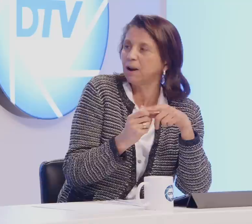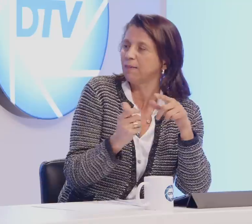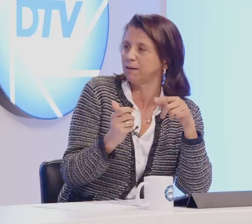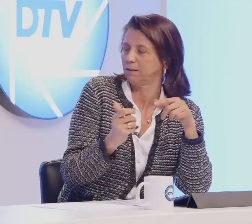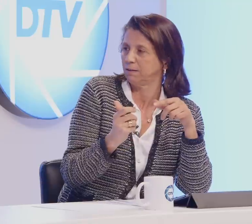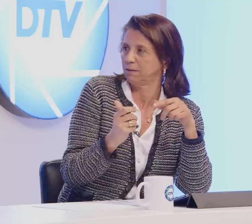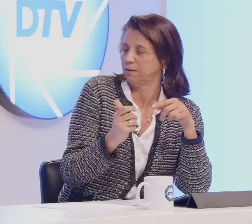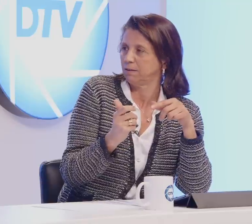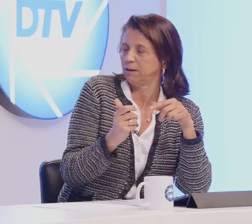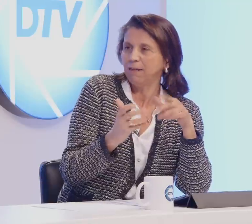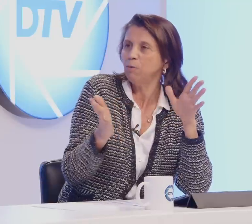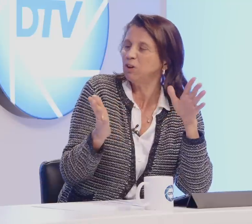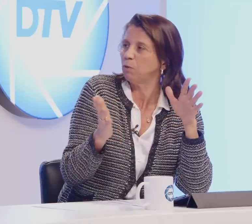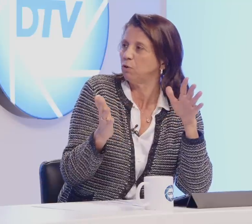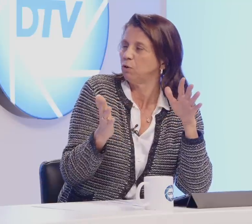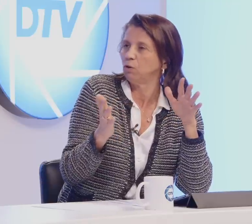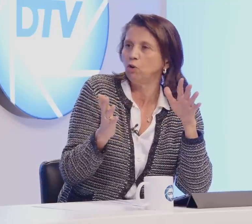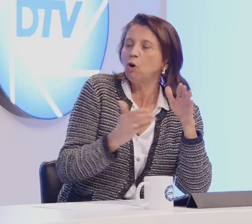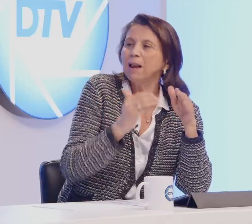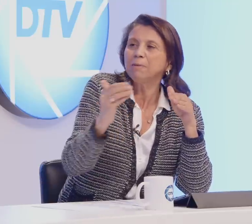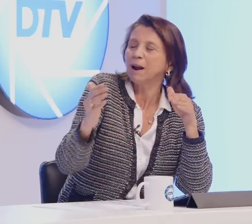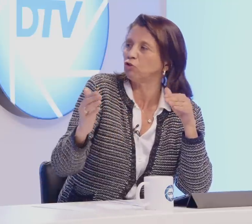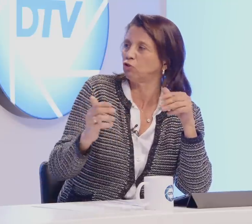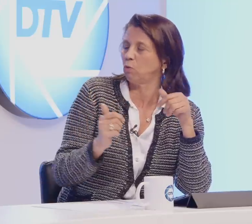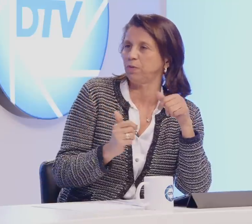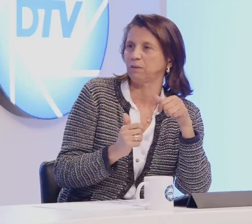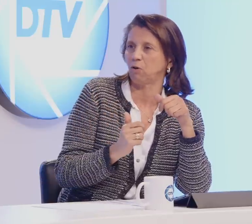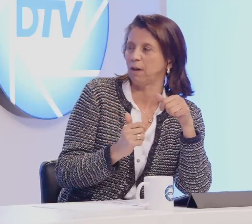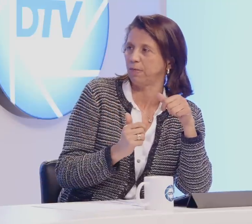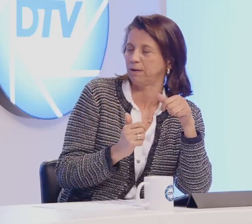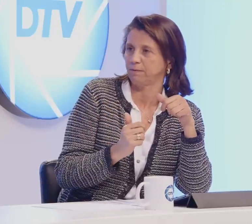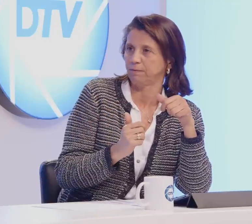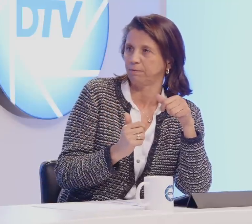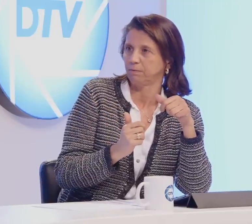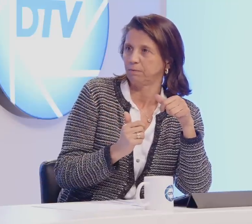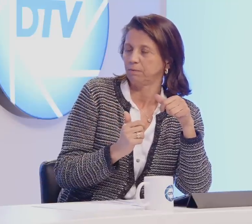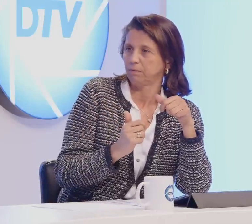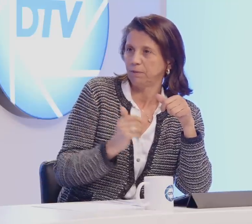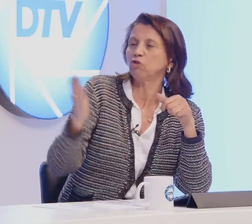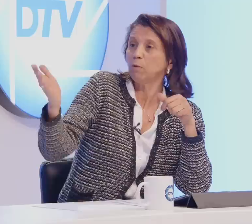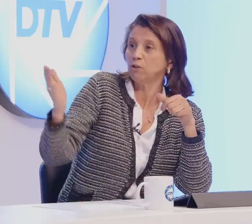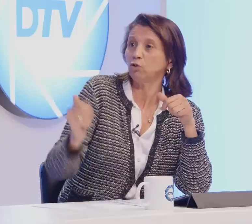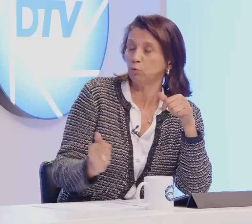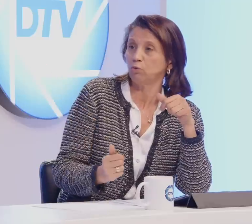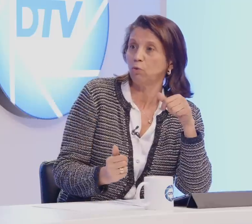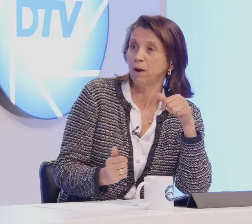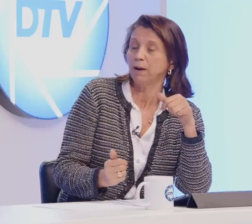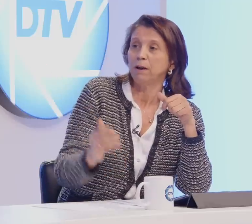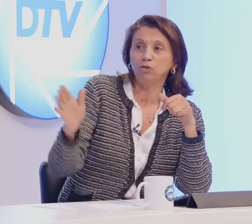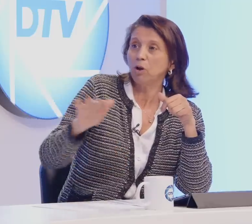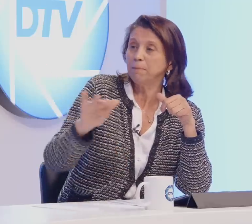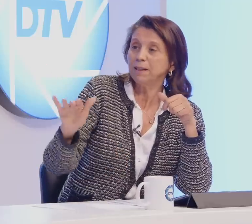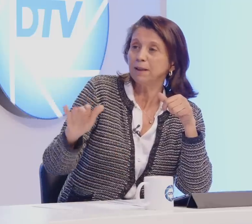le importa nada, le da lo mismo, no calibra las consecuencias de lo que hace. Es como has dicho tú,